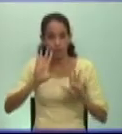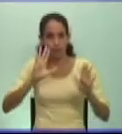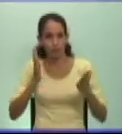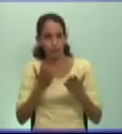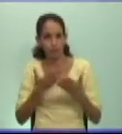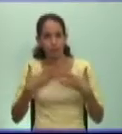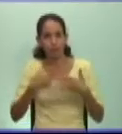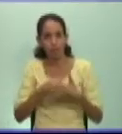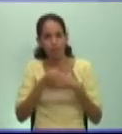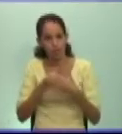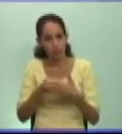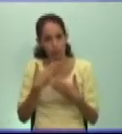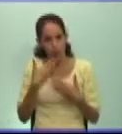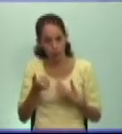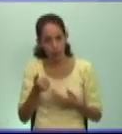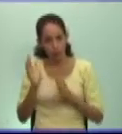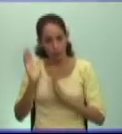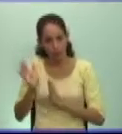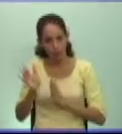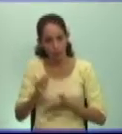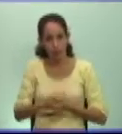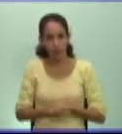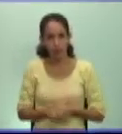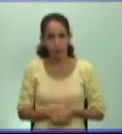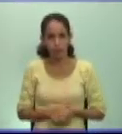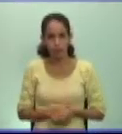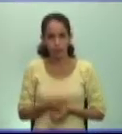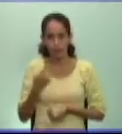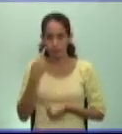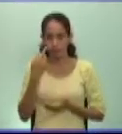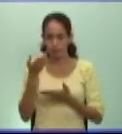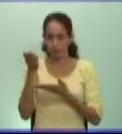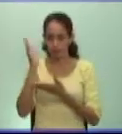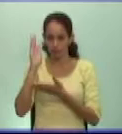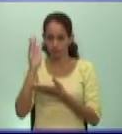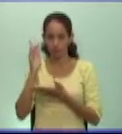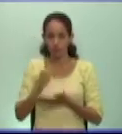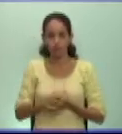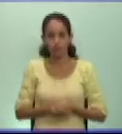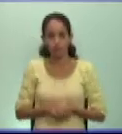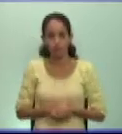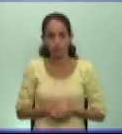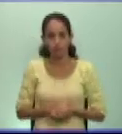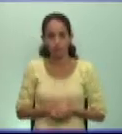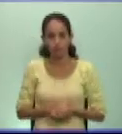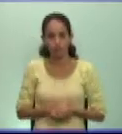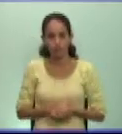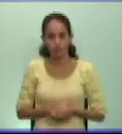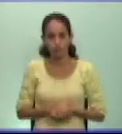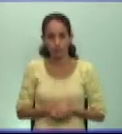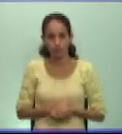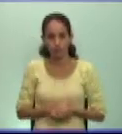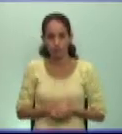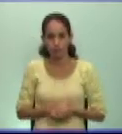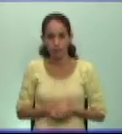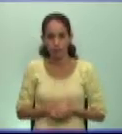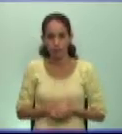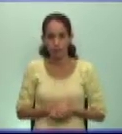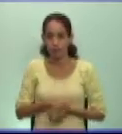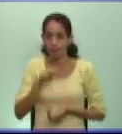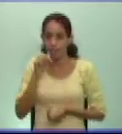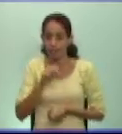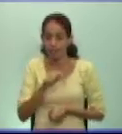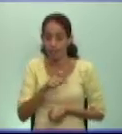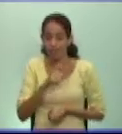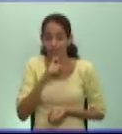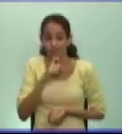ellos. Ahí están las crisis económicas. Recuerden que la del 74-75 se considera una de las más violentas del periodo.